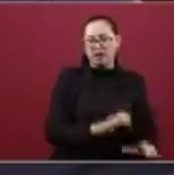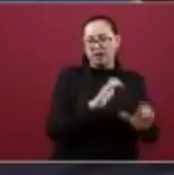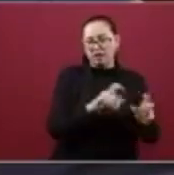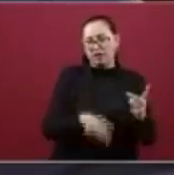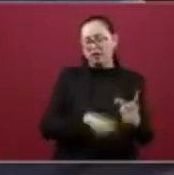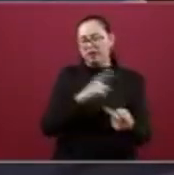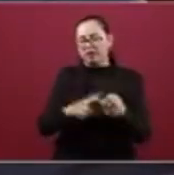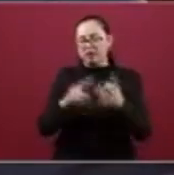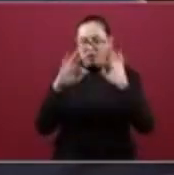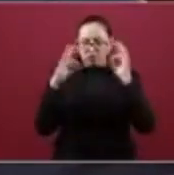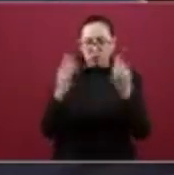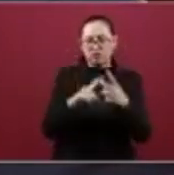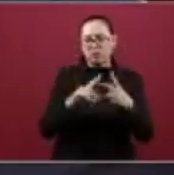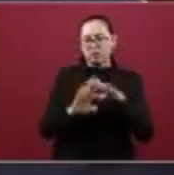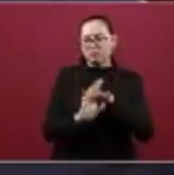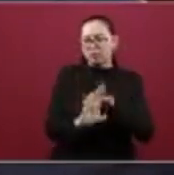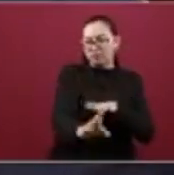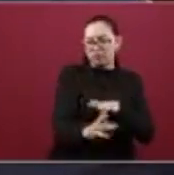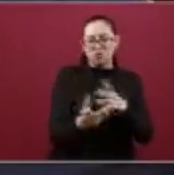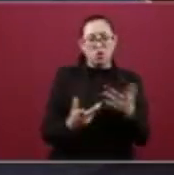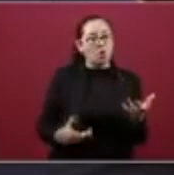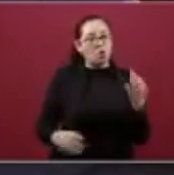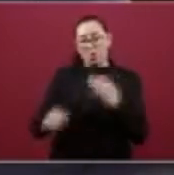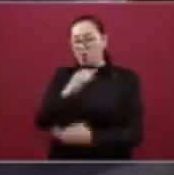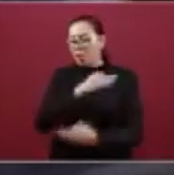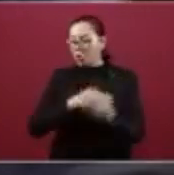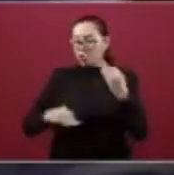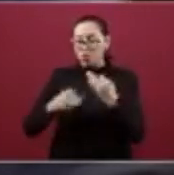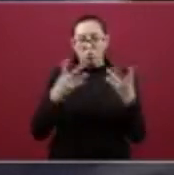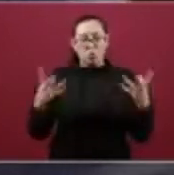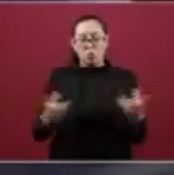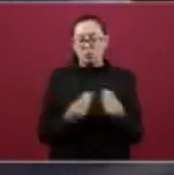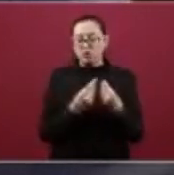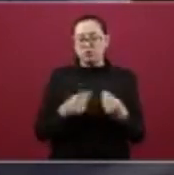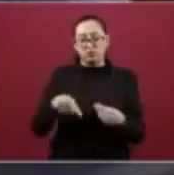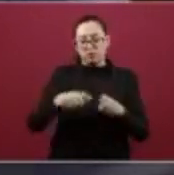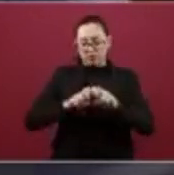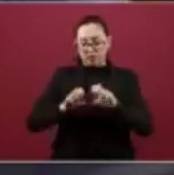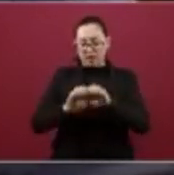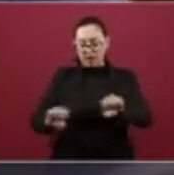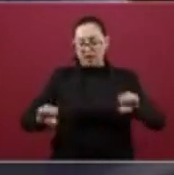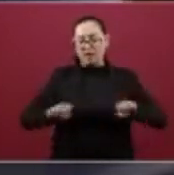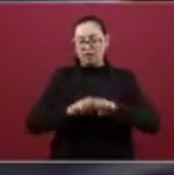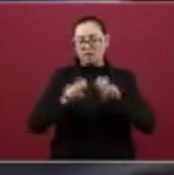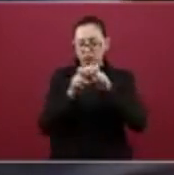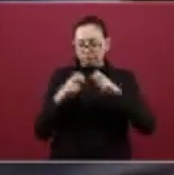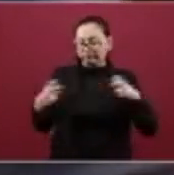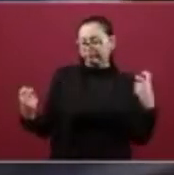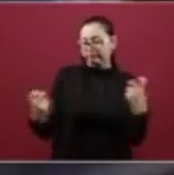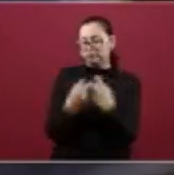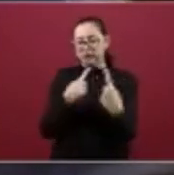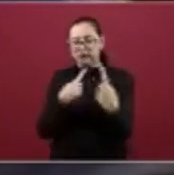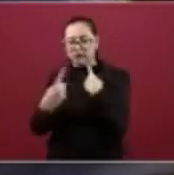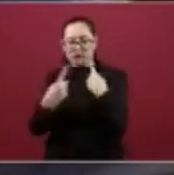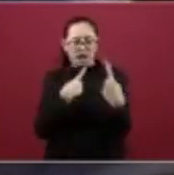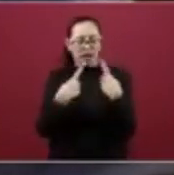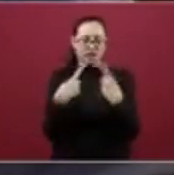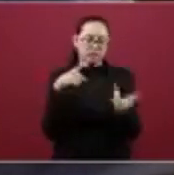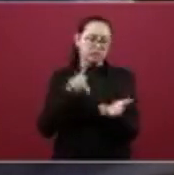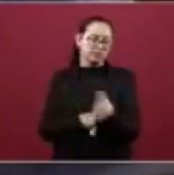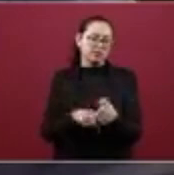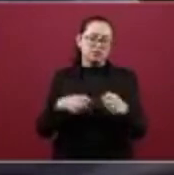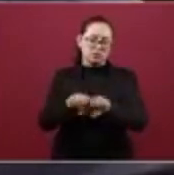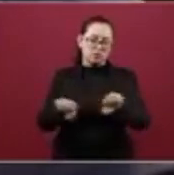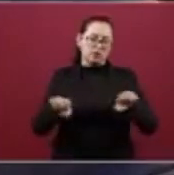la política migratoria, todo va al gabinete de seguridad. Todo se trata en el gabinete de